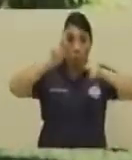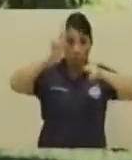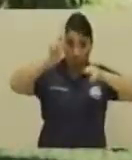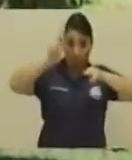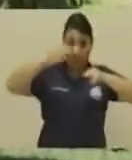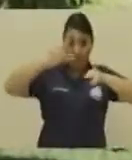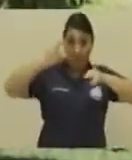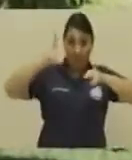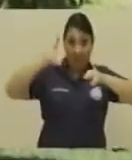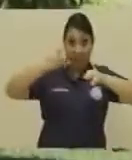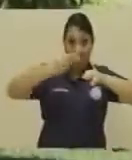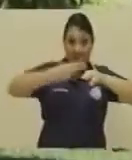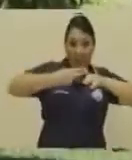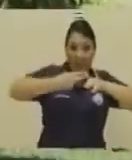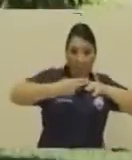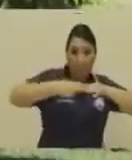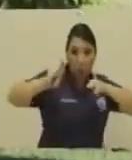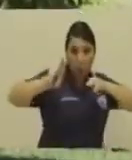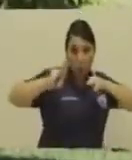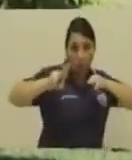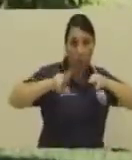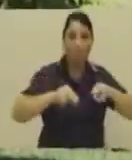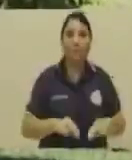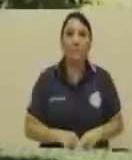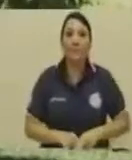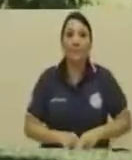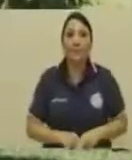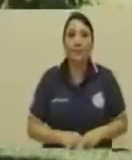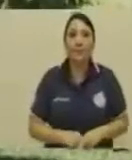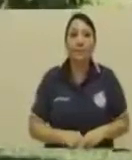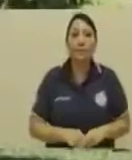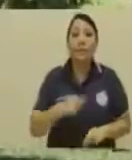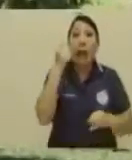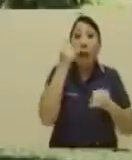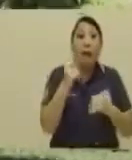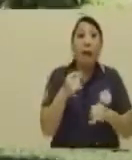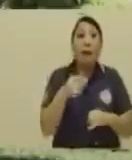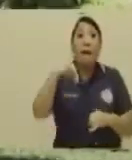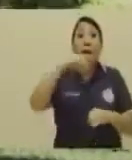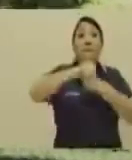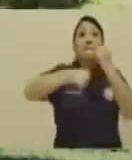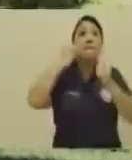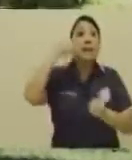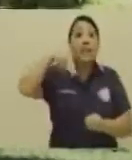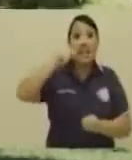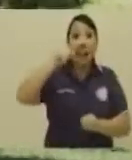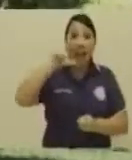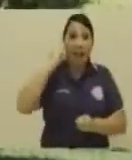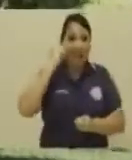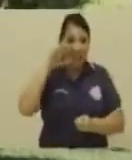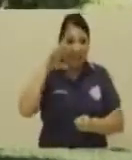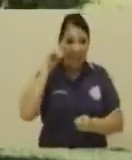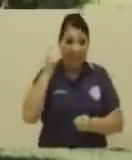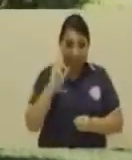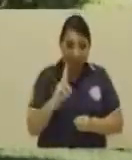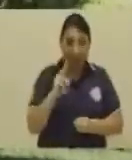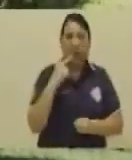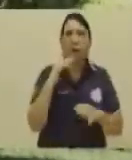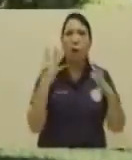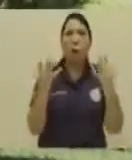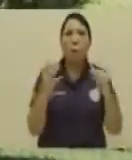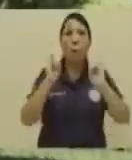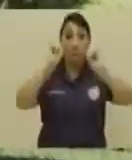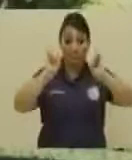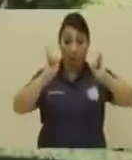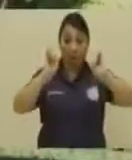pecho y solo la mano derecha es la que va a salir para hacer la seña de pronto. Finalizaremos con mis dedos